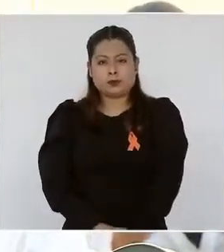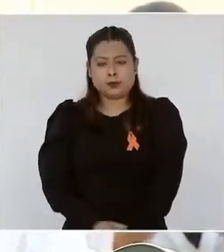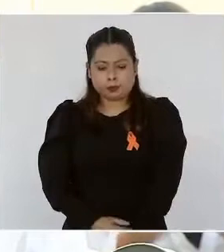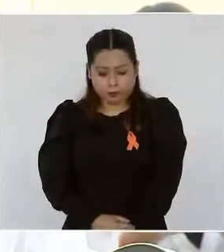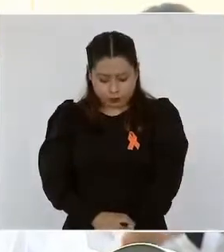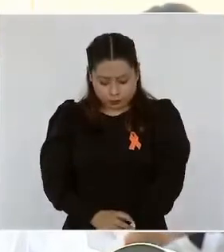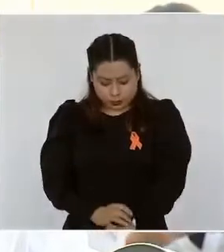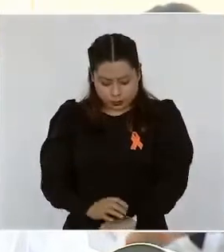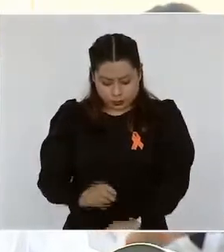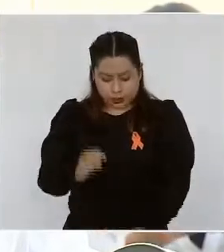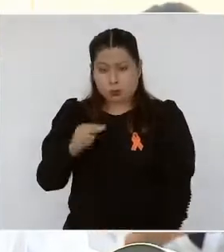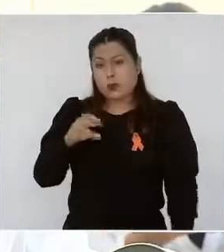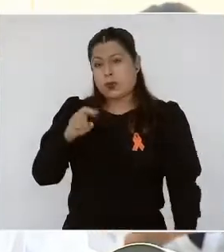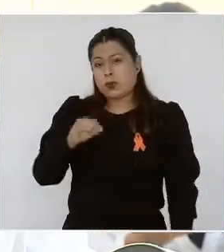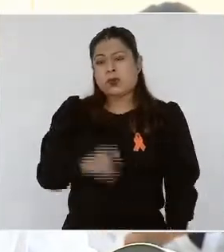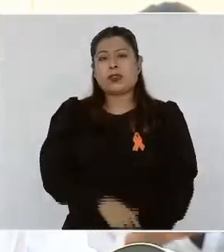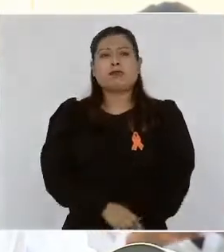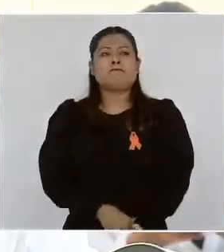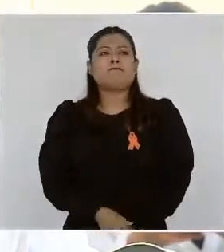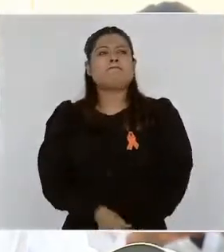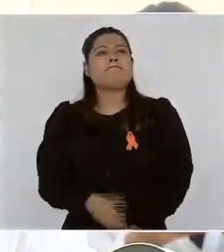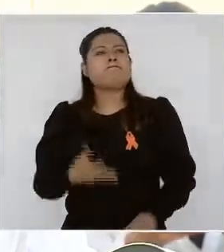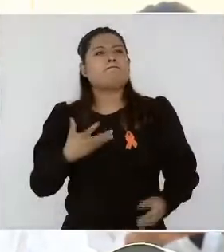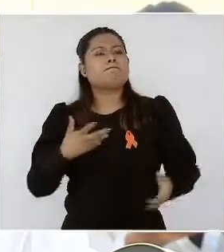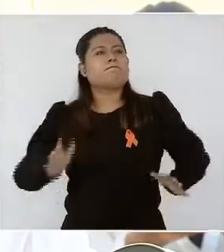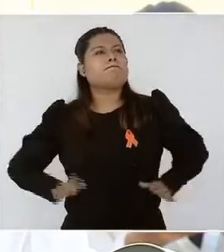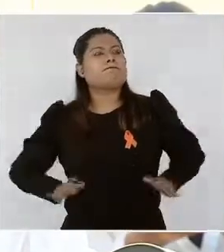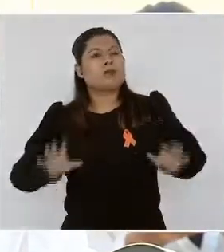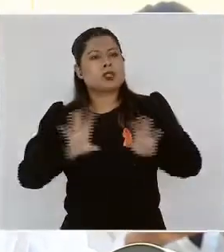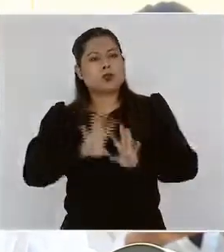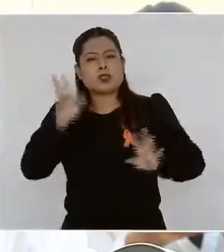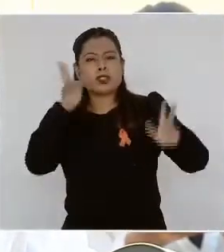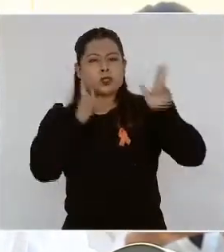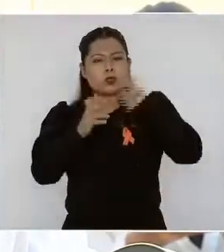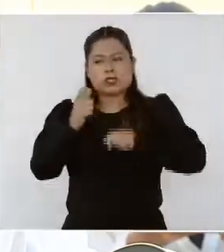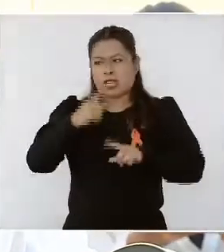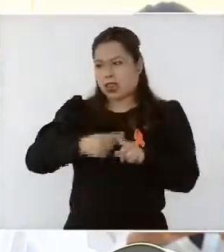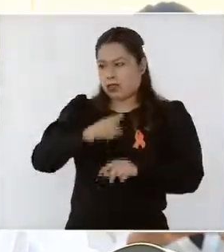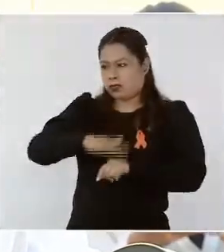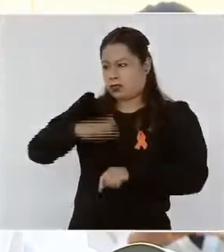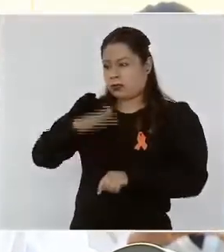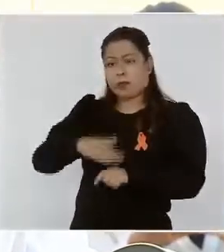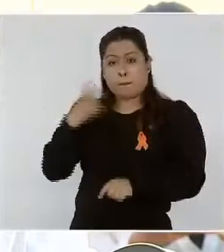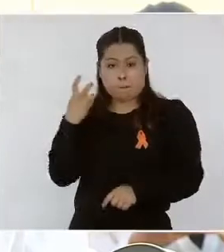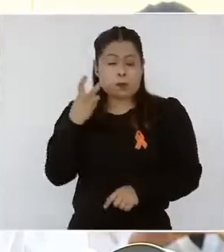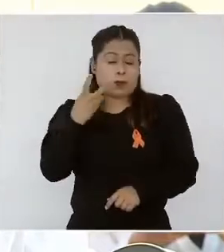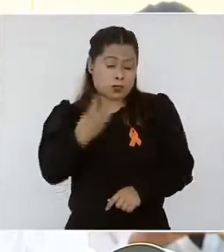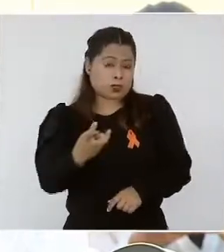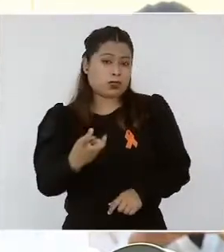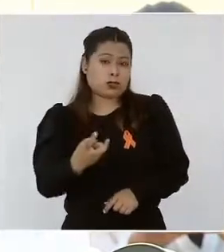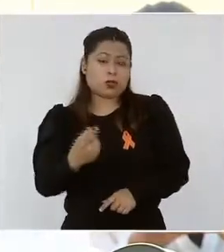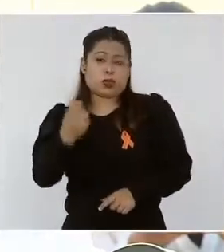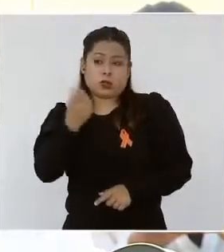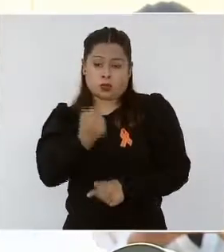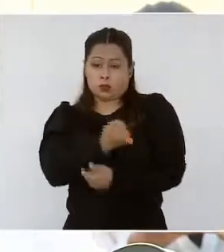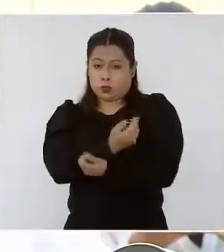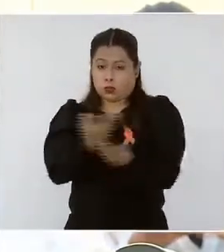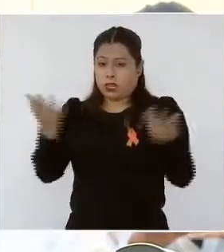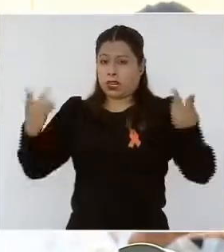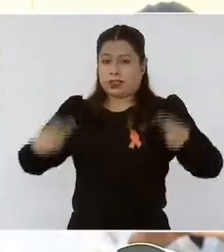Momo tiene la característica de escuchar a los demás, y por eso unos